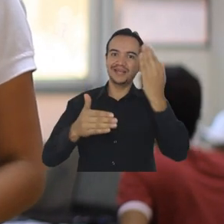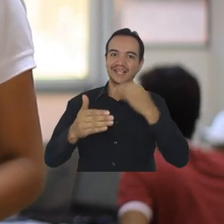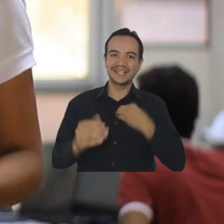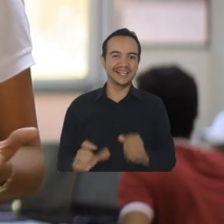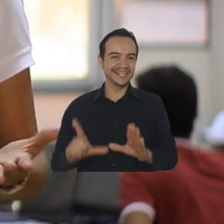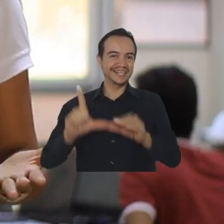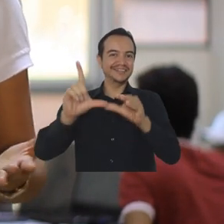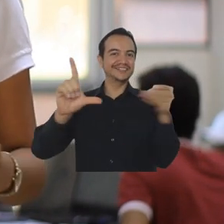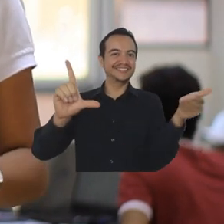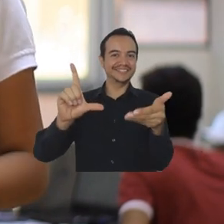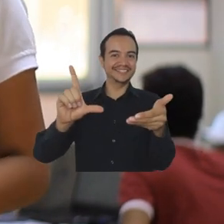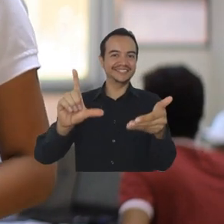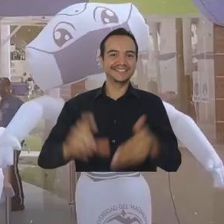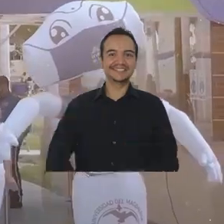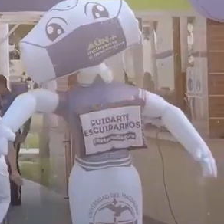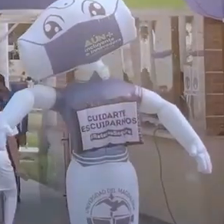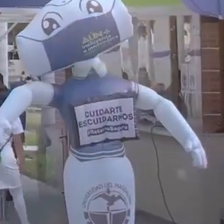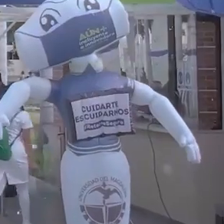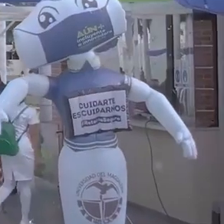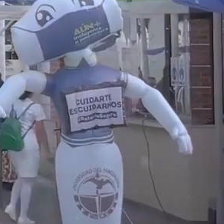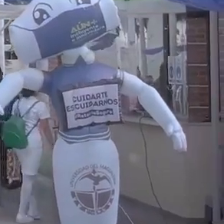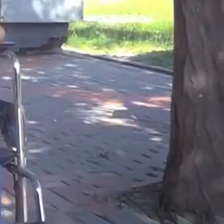comienza el Campus TV.